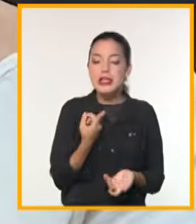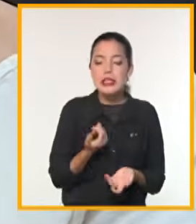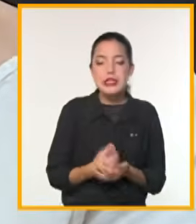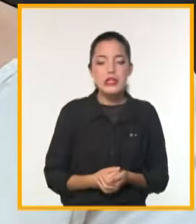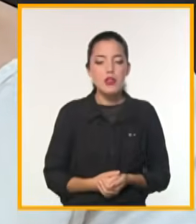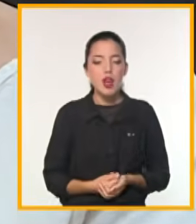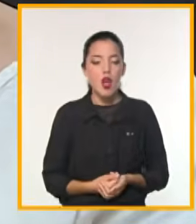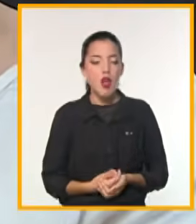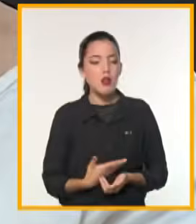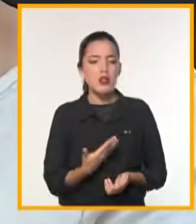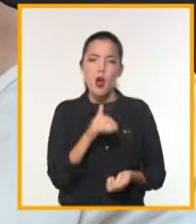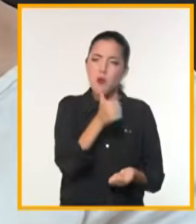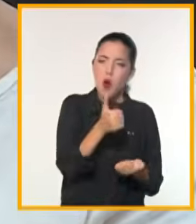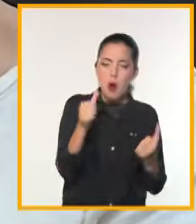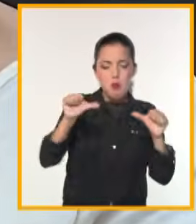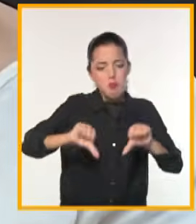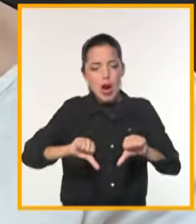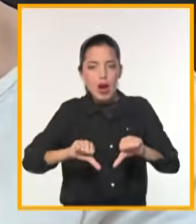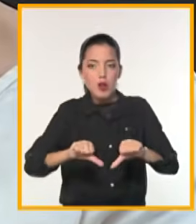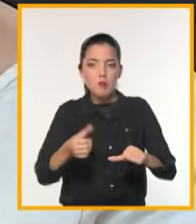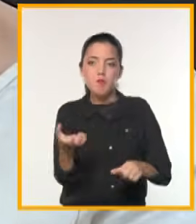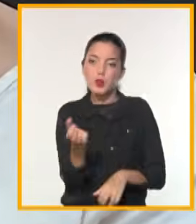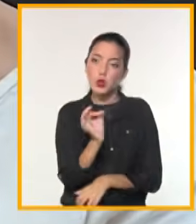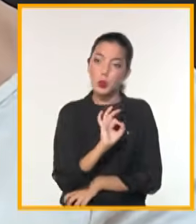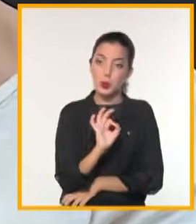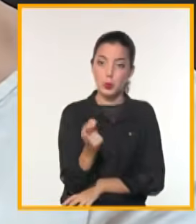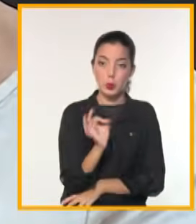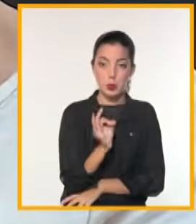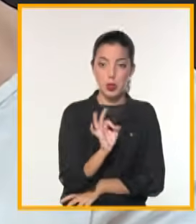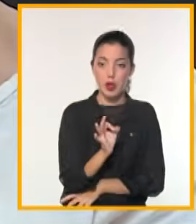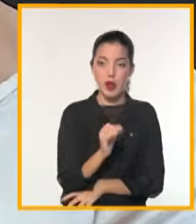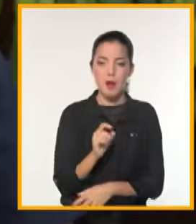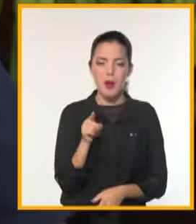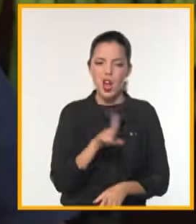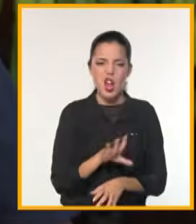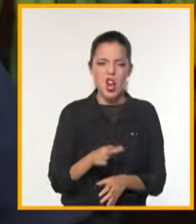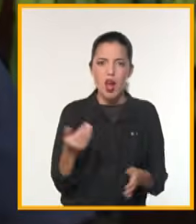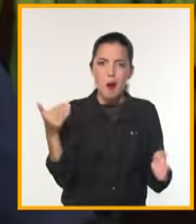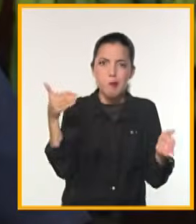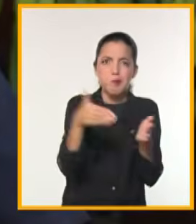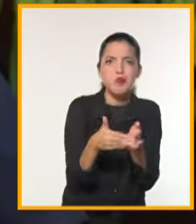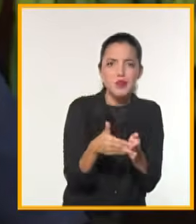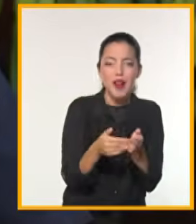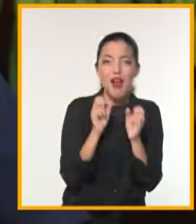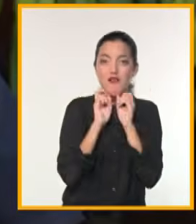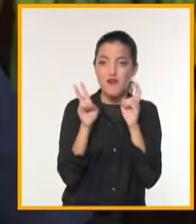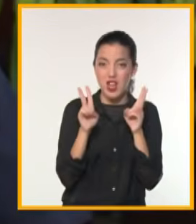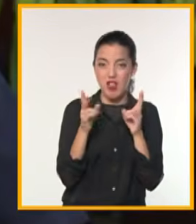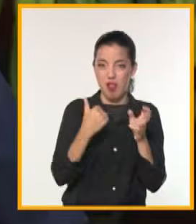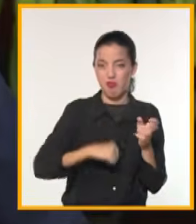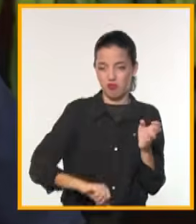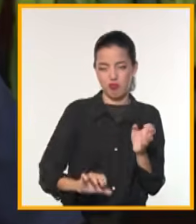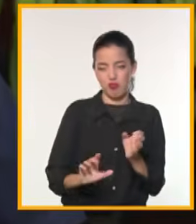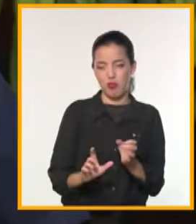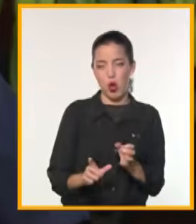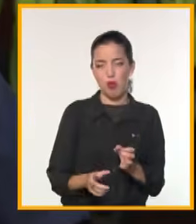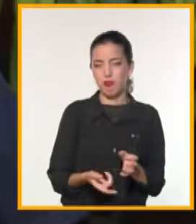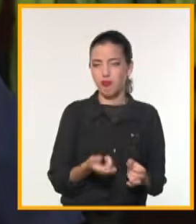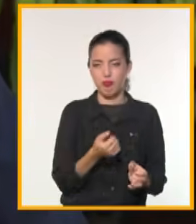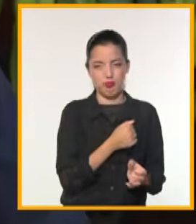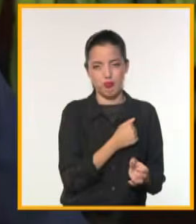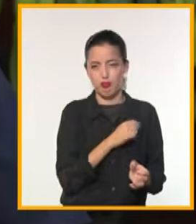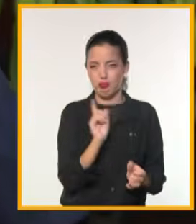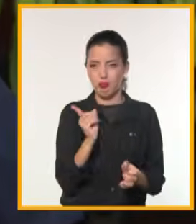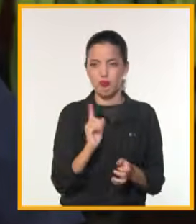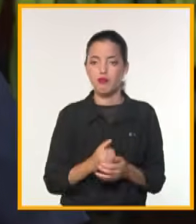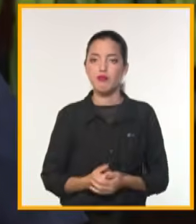es bueno o si es malo, porque él no es de los padres que se entrometen en la vida de los hijos. Por él fue, ¿no?, que la mayoría de nosotros hemos